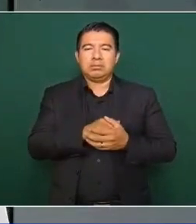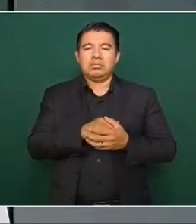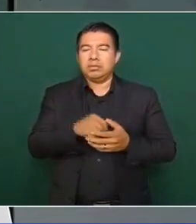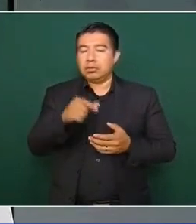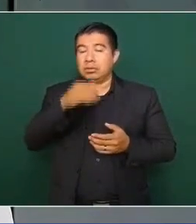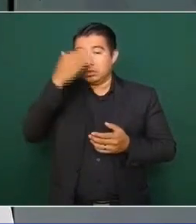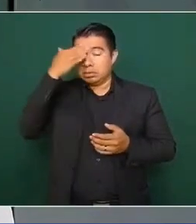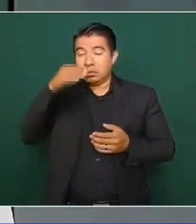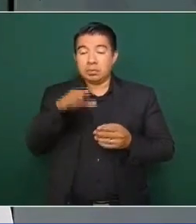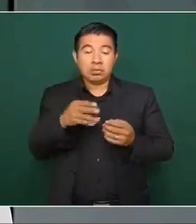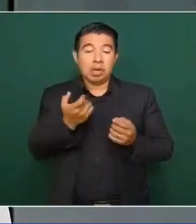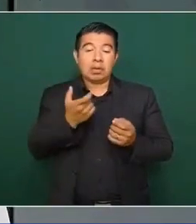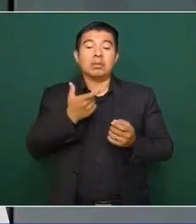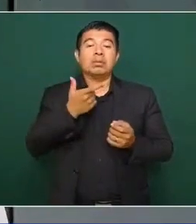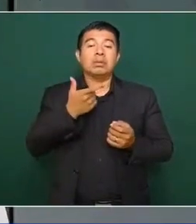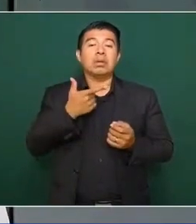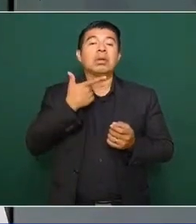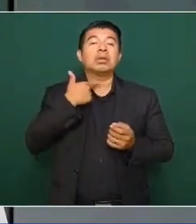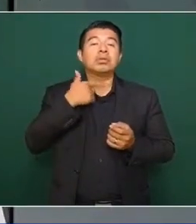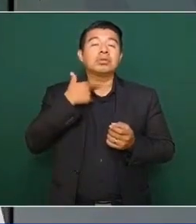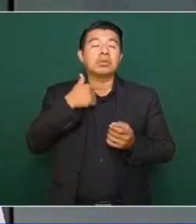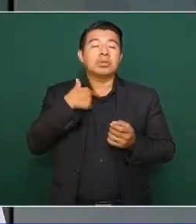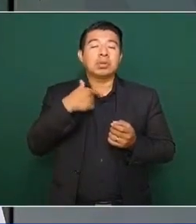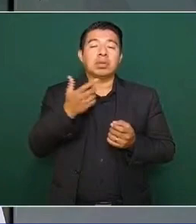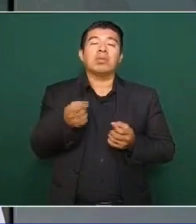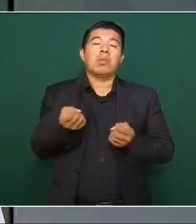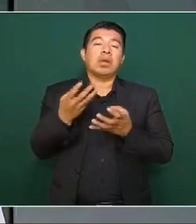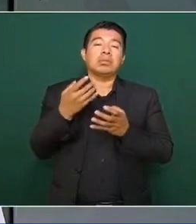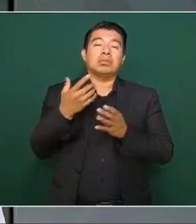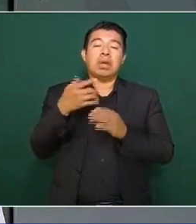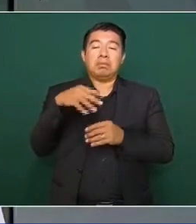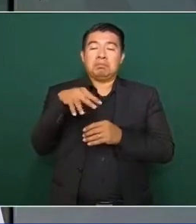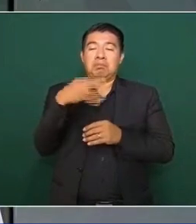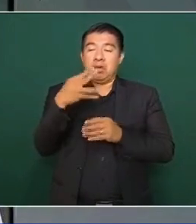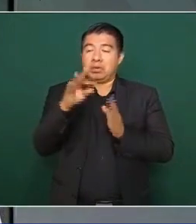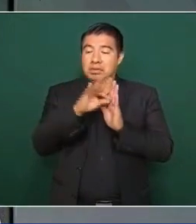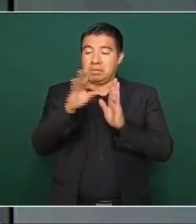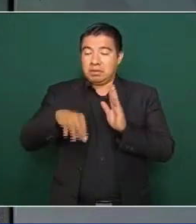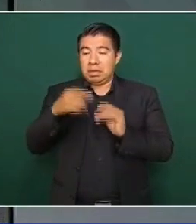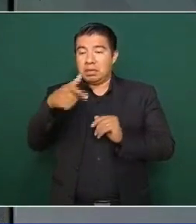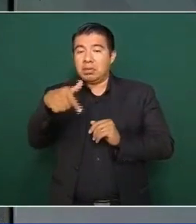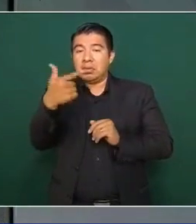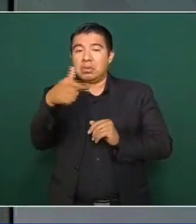está en 14 pesos el litro.